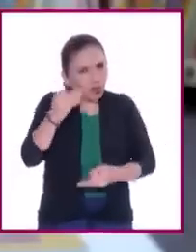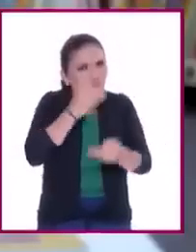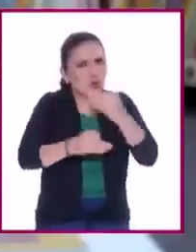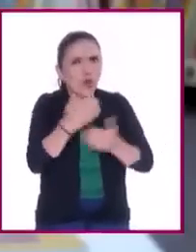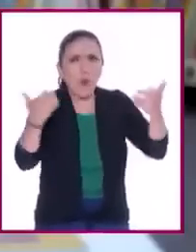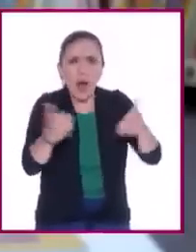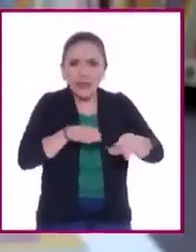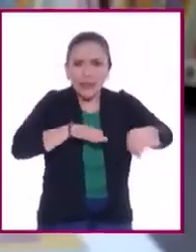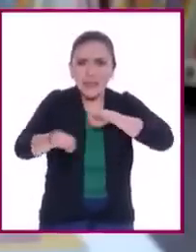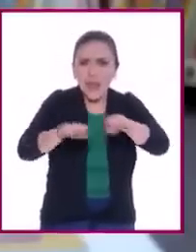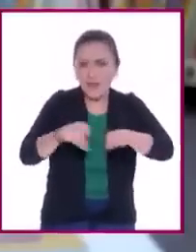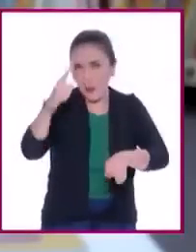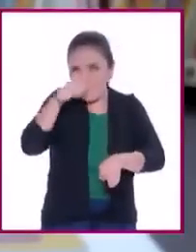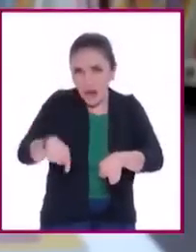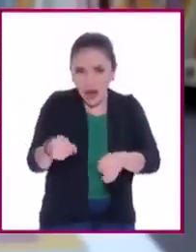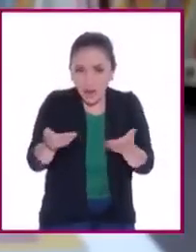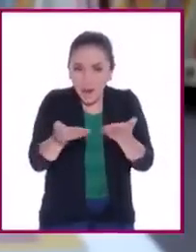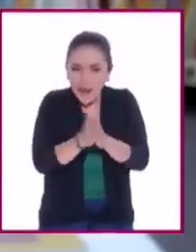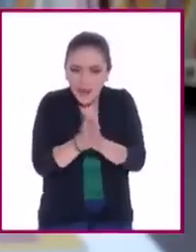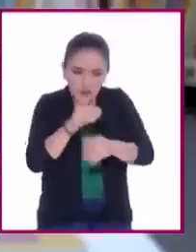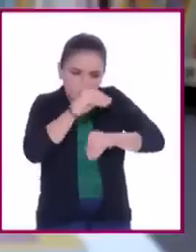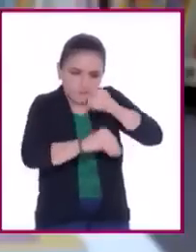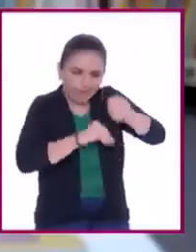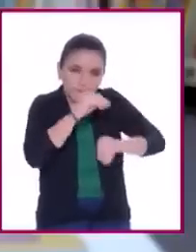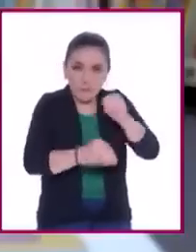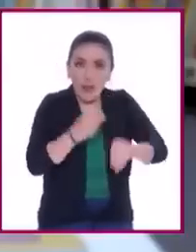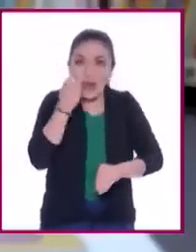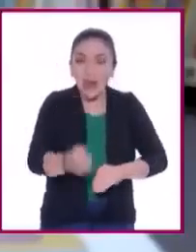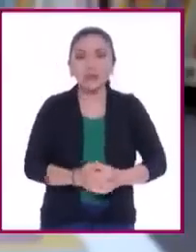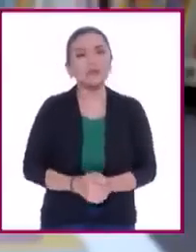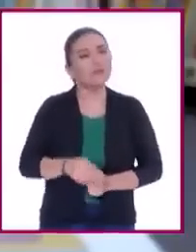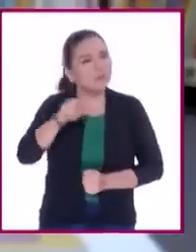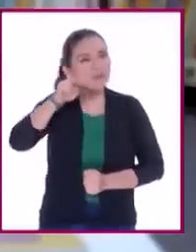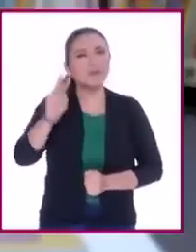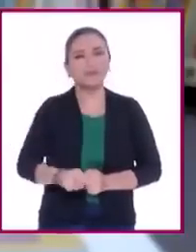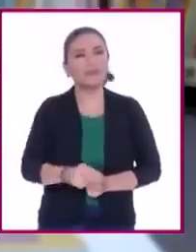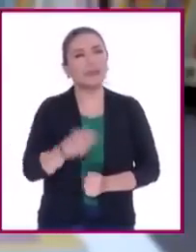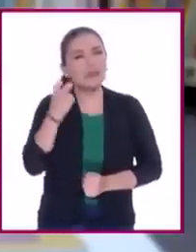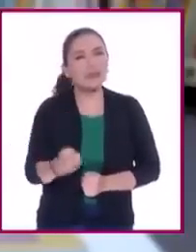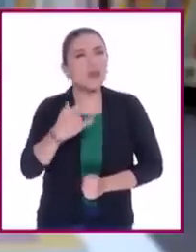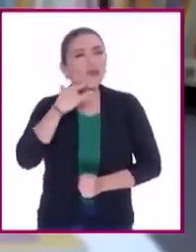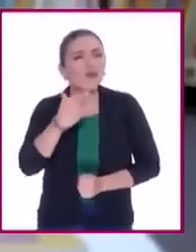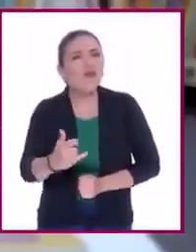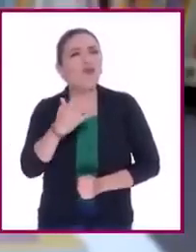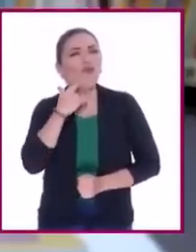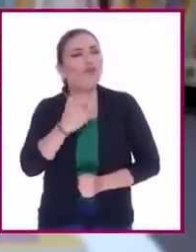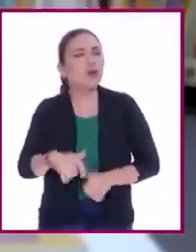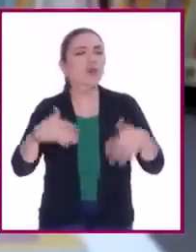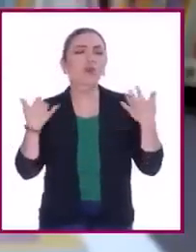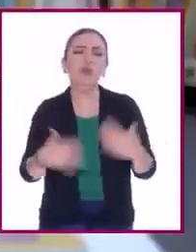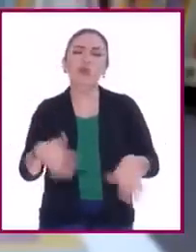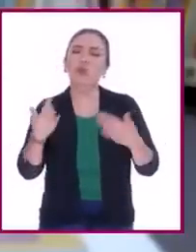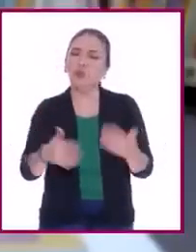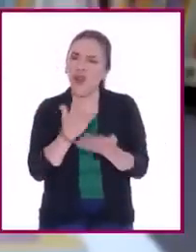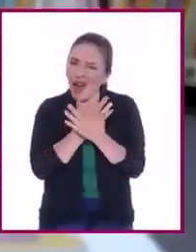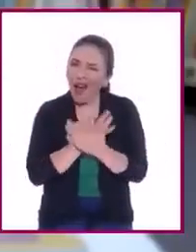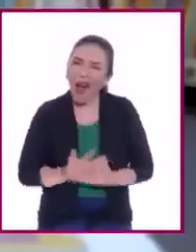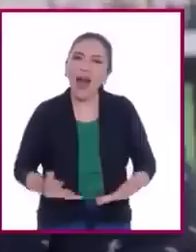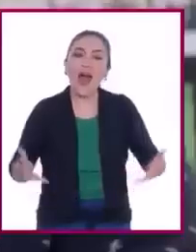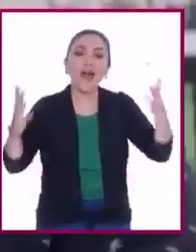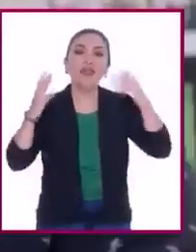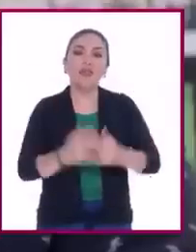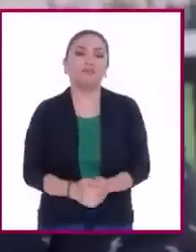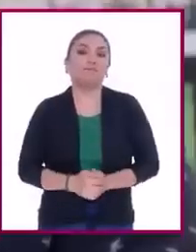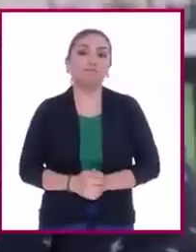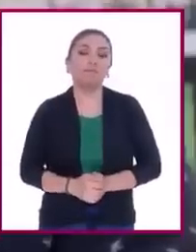para generar este este material la verdad es que es un esfuerzo muy muy